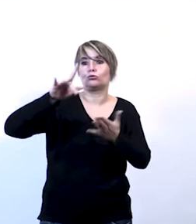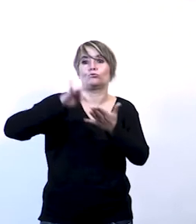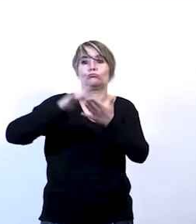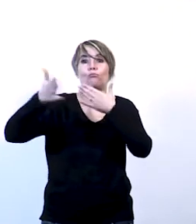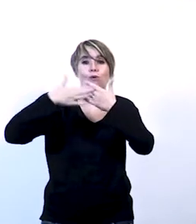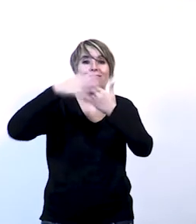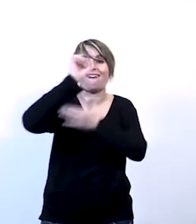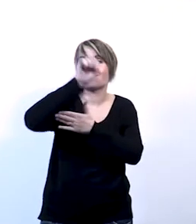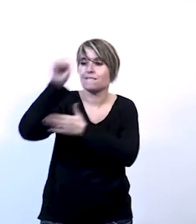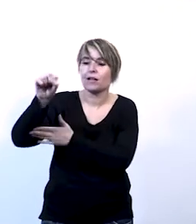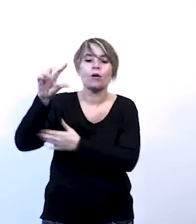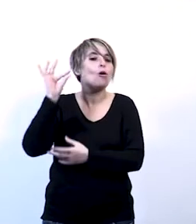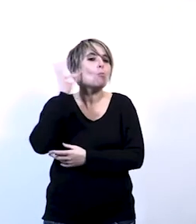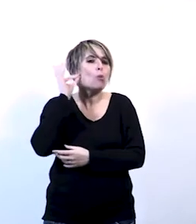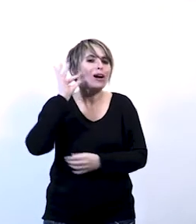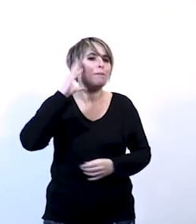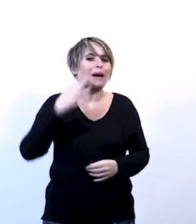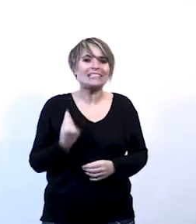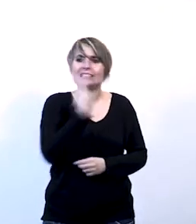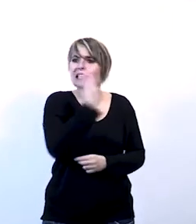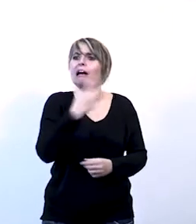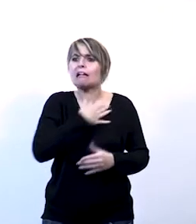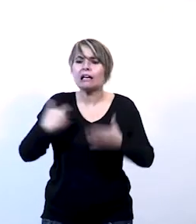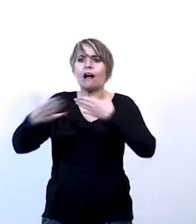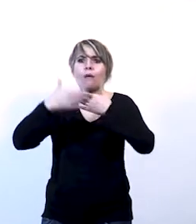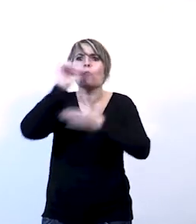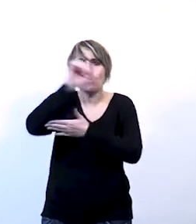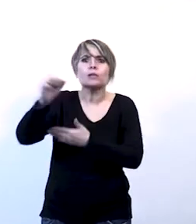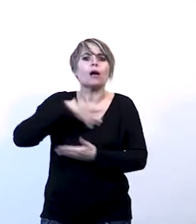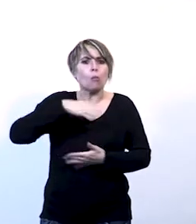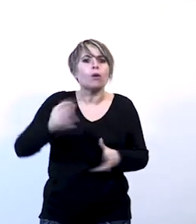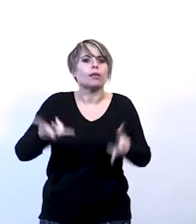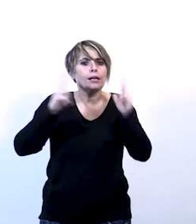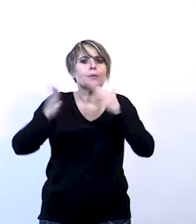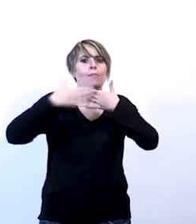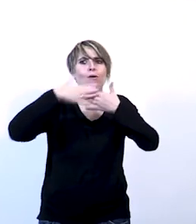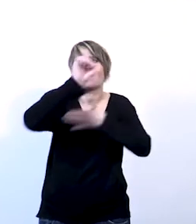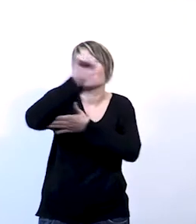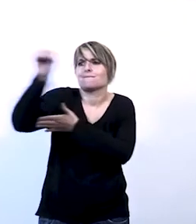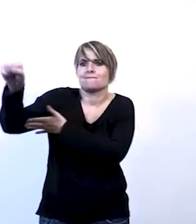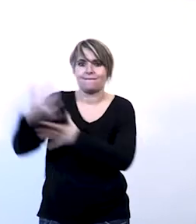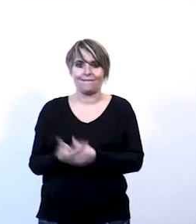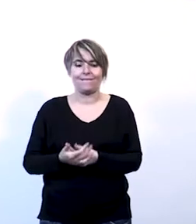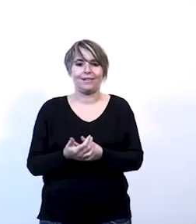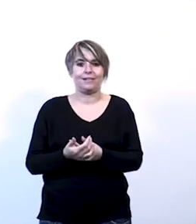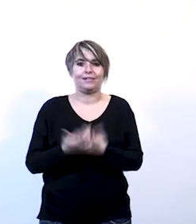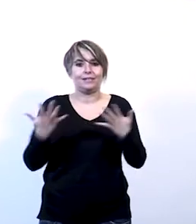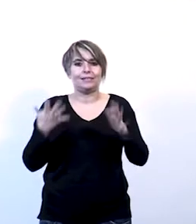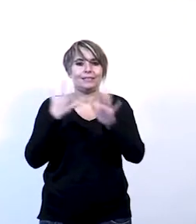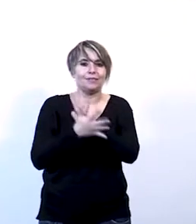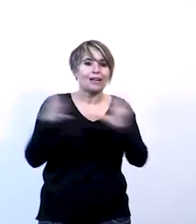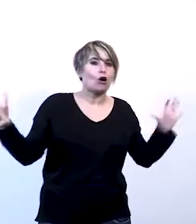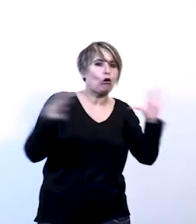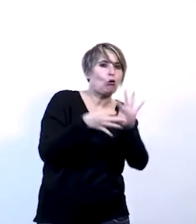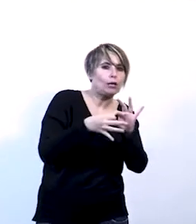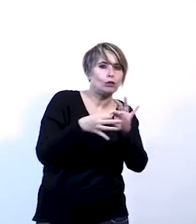puertas, cada mujer de Palestina que quiera tocar una puerta tenga, ¿no?, donde tocar, ¿no? ¿Cuál es esa diferencia entre la